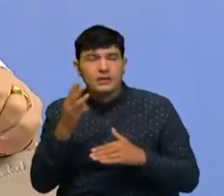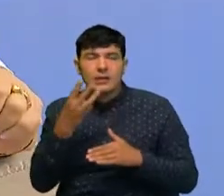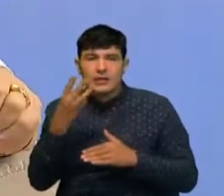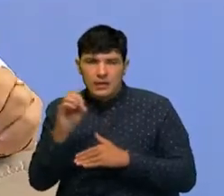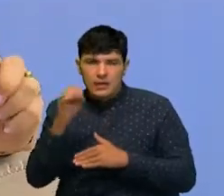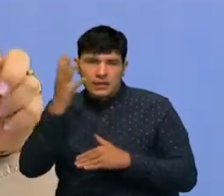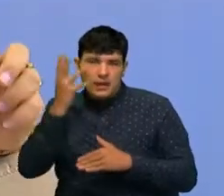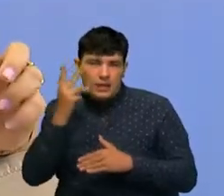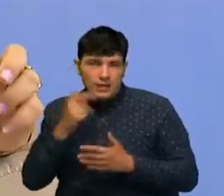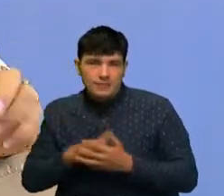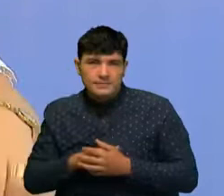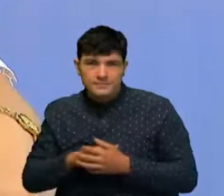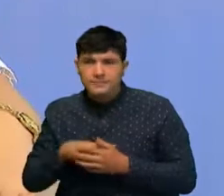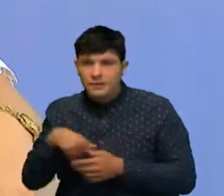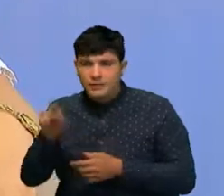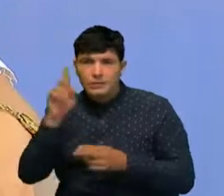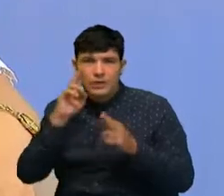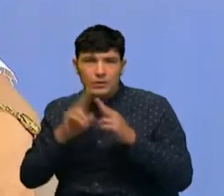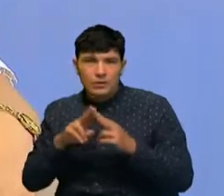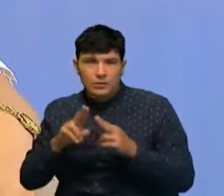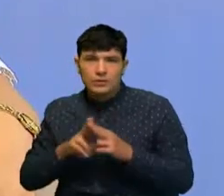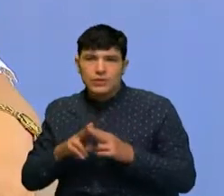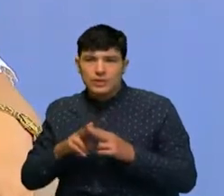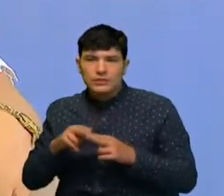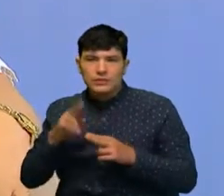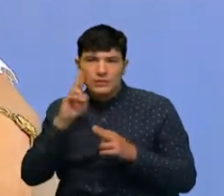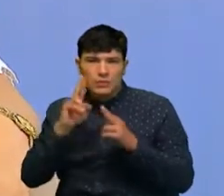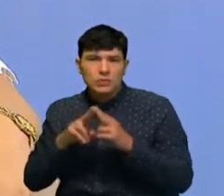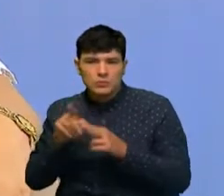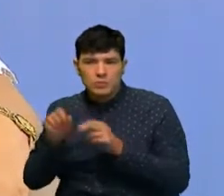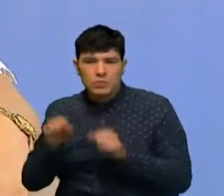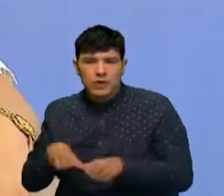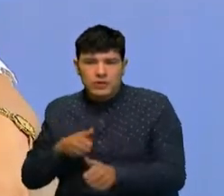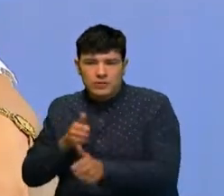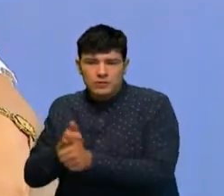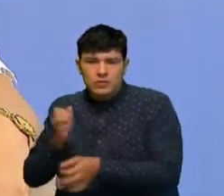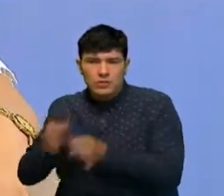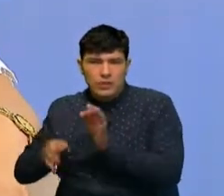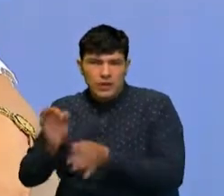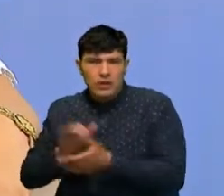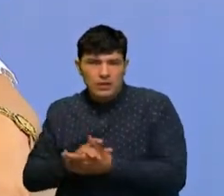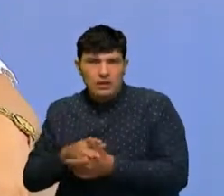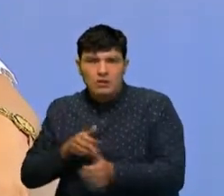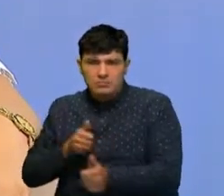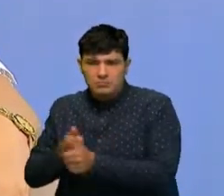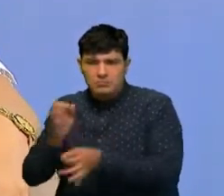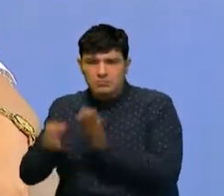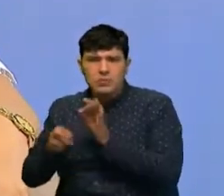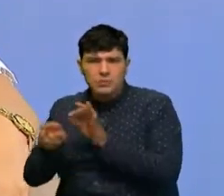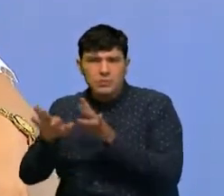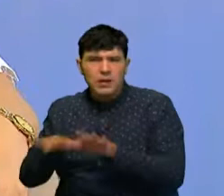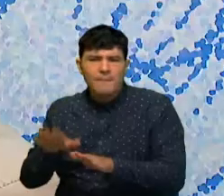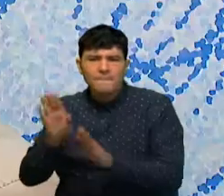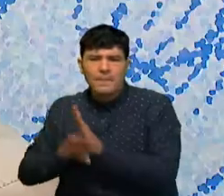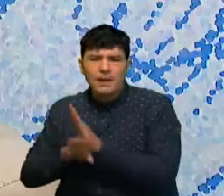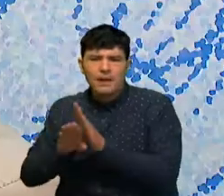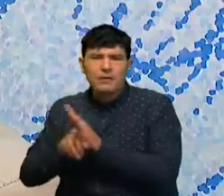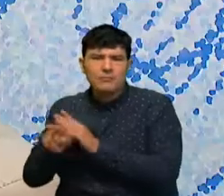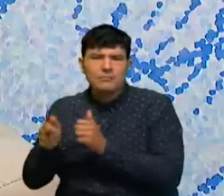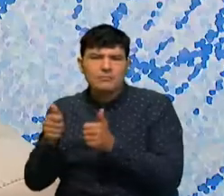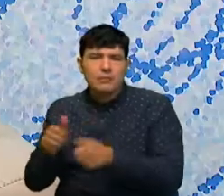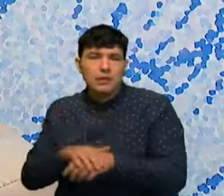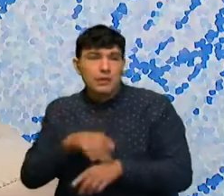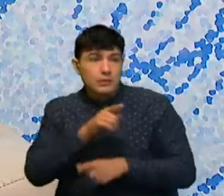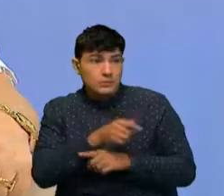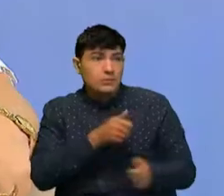30 días de conocimiento de consultorio jurídico. Mire, los consultorios jurídicos es muy bueno. Sí, prestan los muy buen servicio. Los